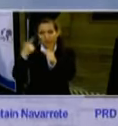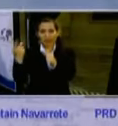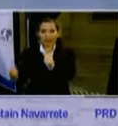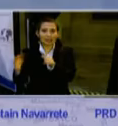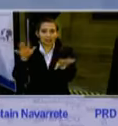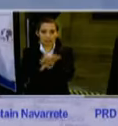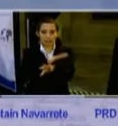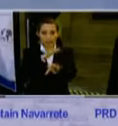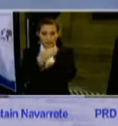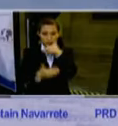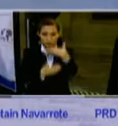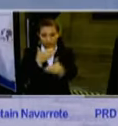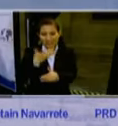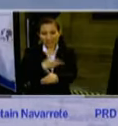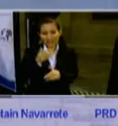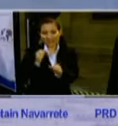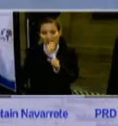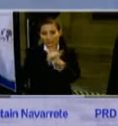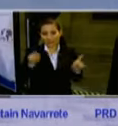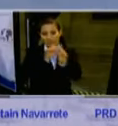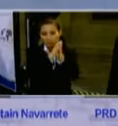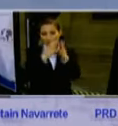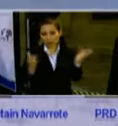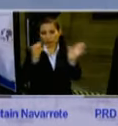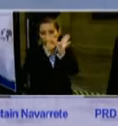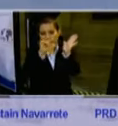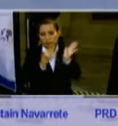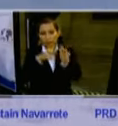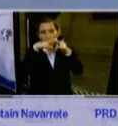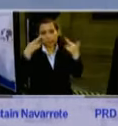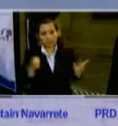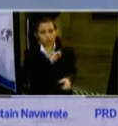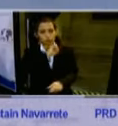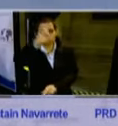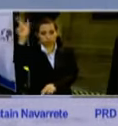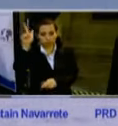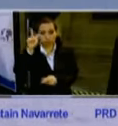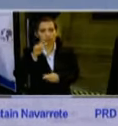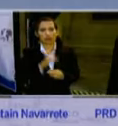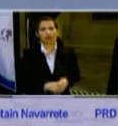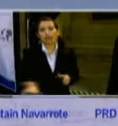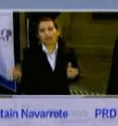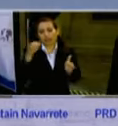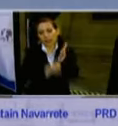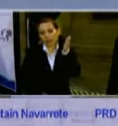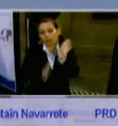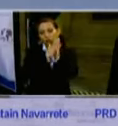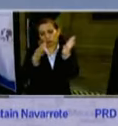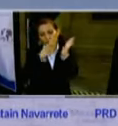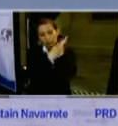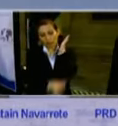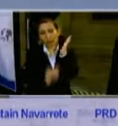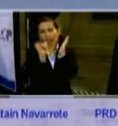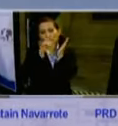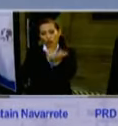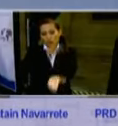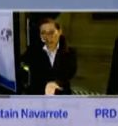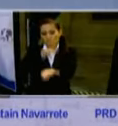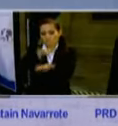Telecam. Tiene varias publicaciones, artículos en revistas especializadas, capítulos de libros,